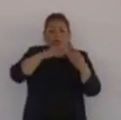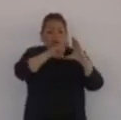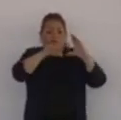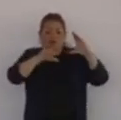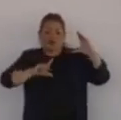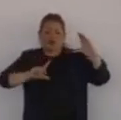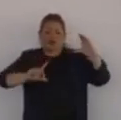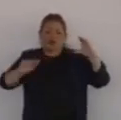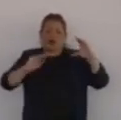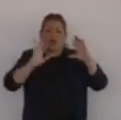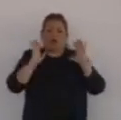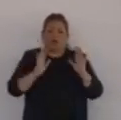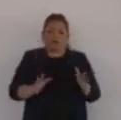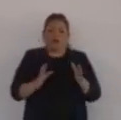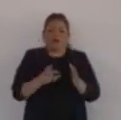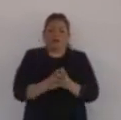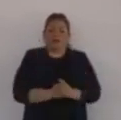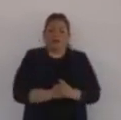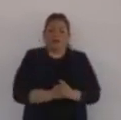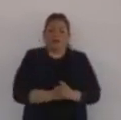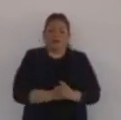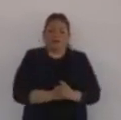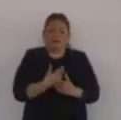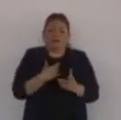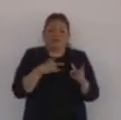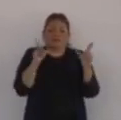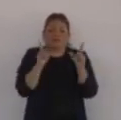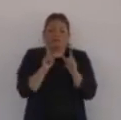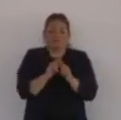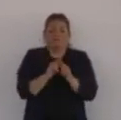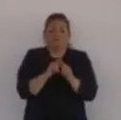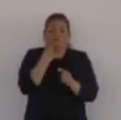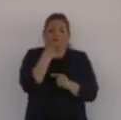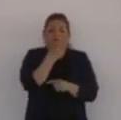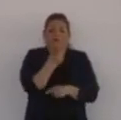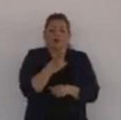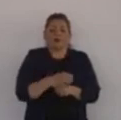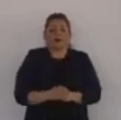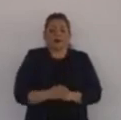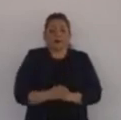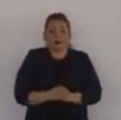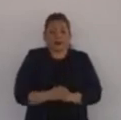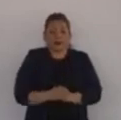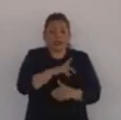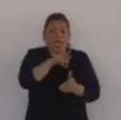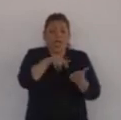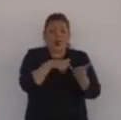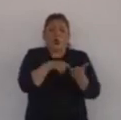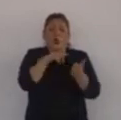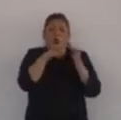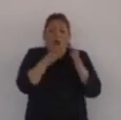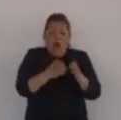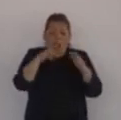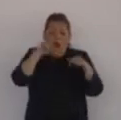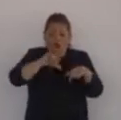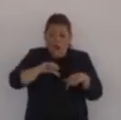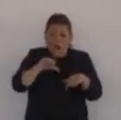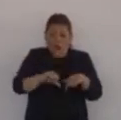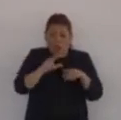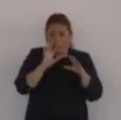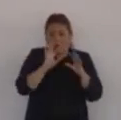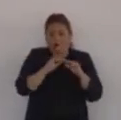el país. Y yo quiero cerrar esto diciéndoles que el lugar donde estamos